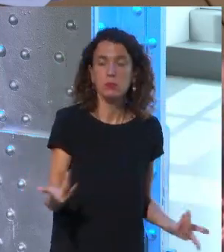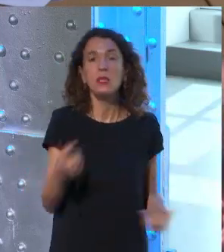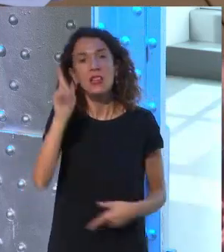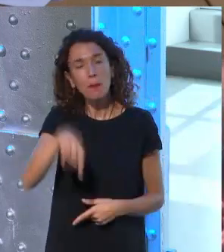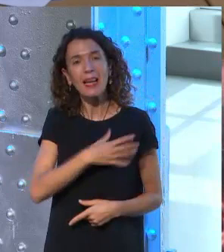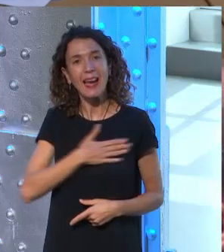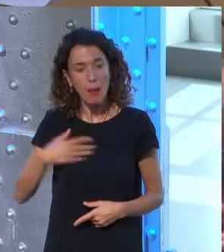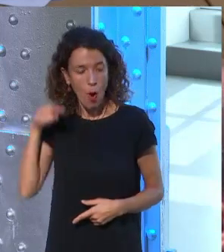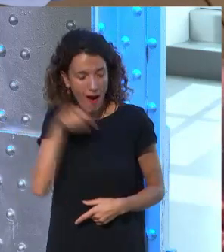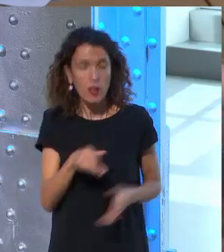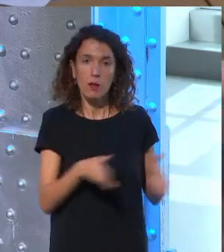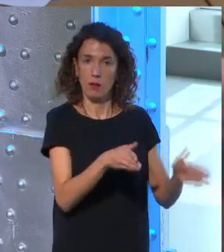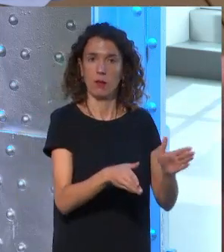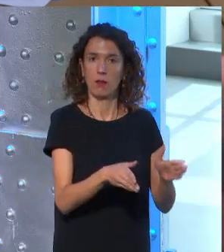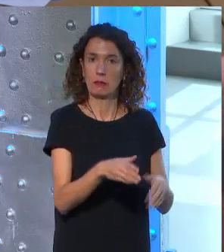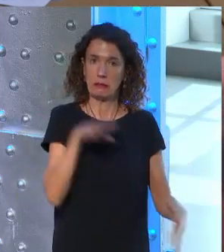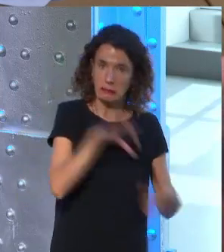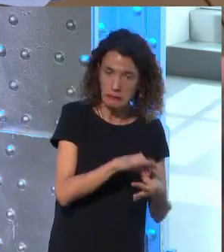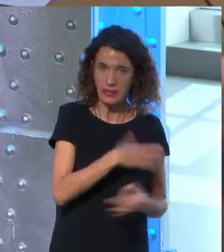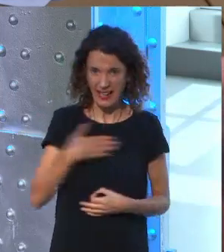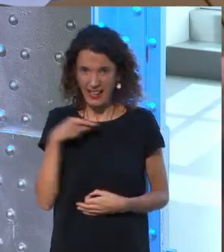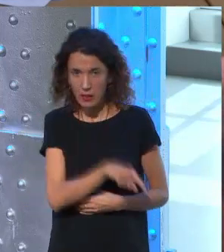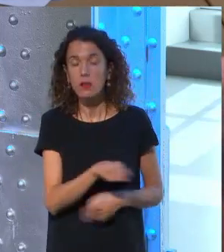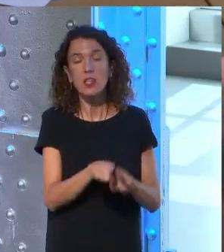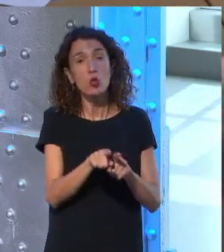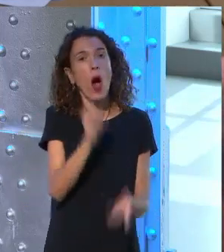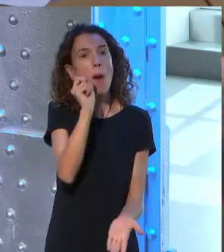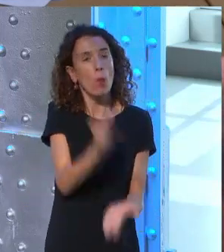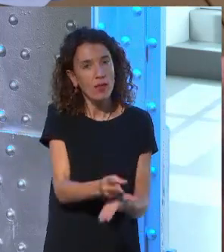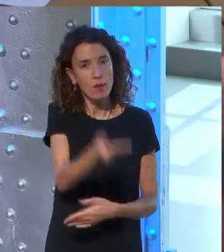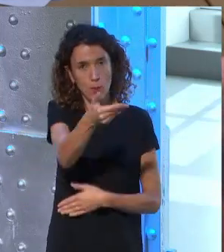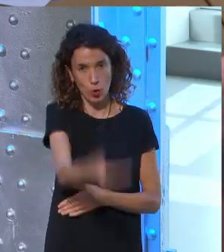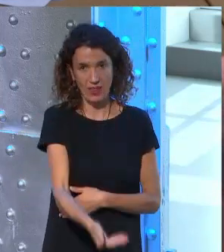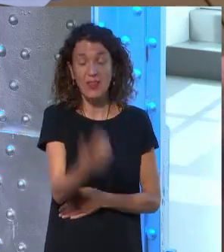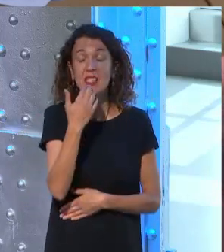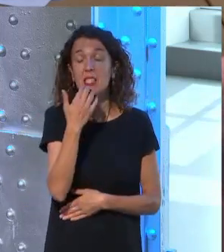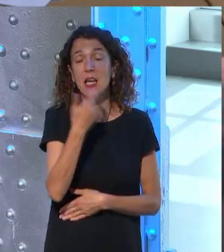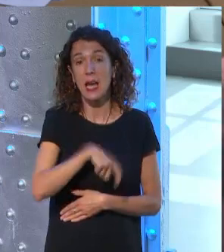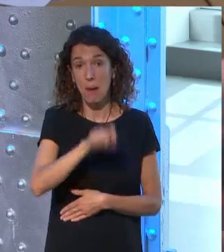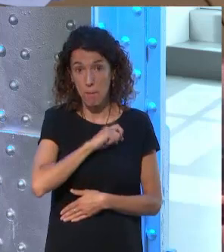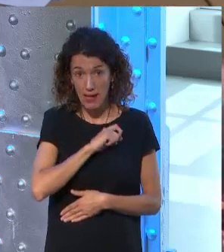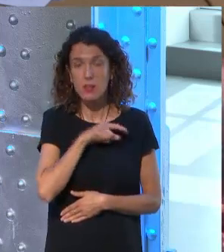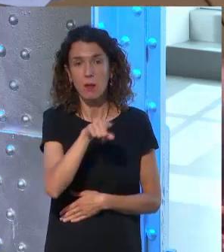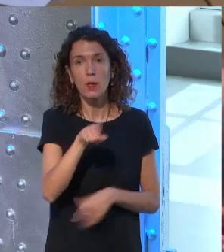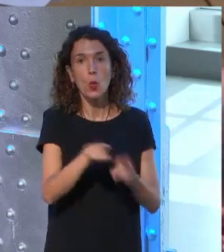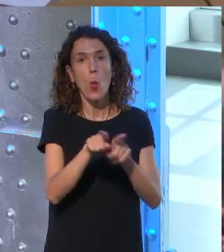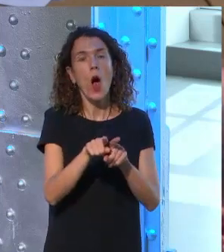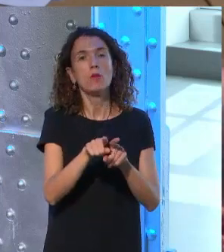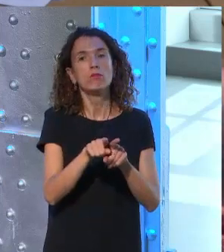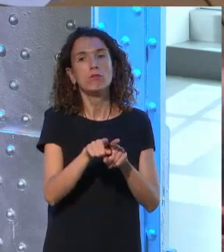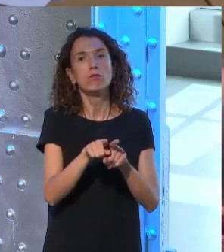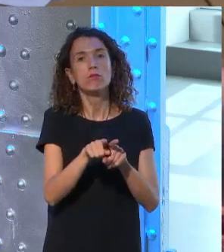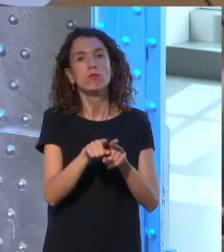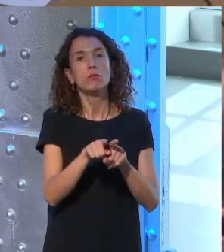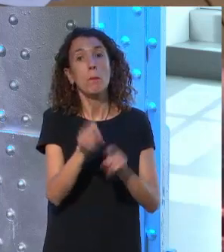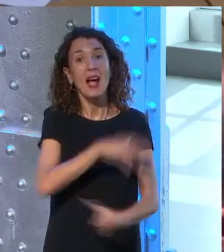que querer ir hacia ahí. Y yo creo que esa es una apuesta, que esa sería una apuesta si nuestro país realmente apostara por ir